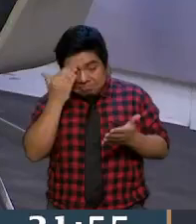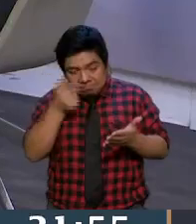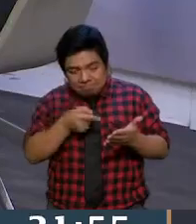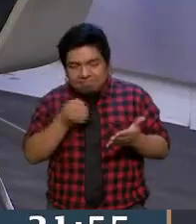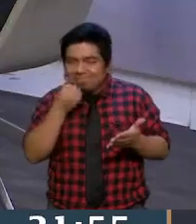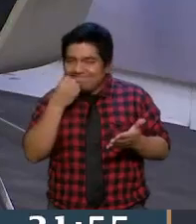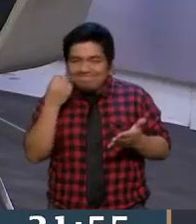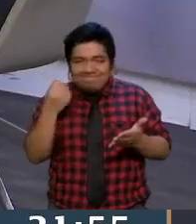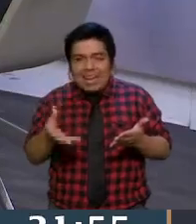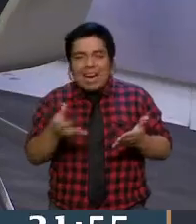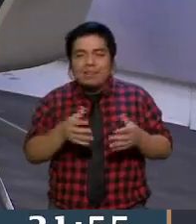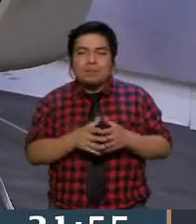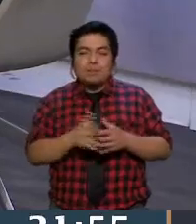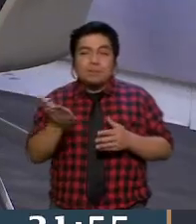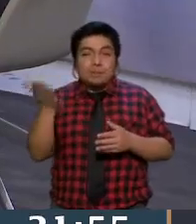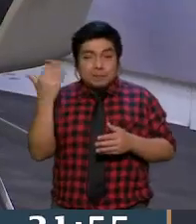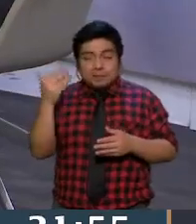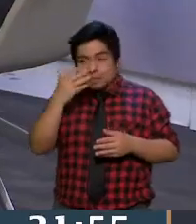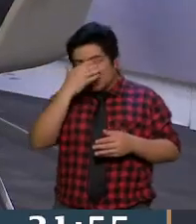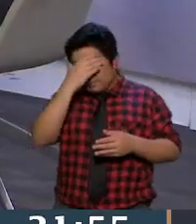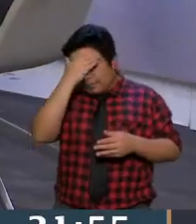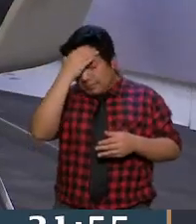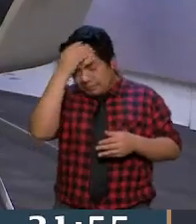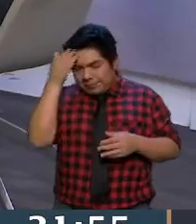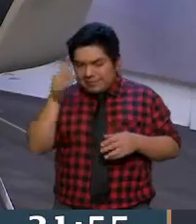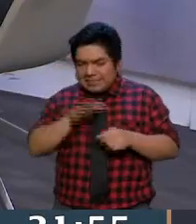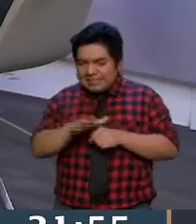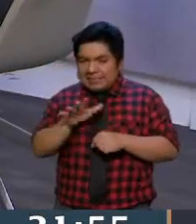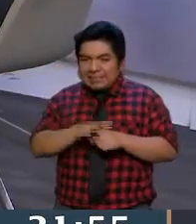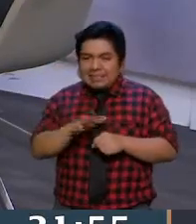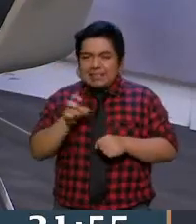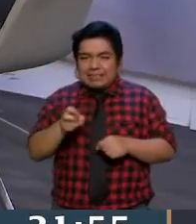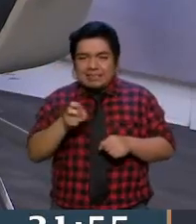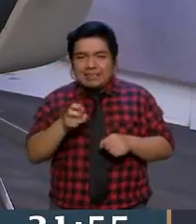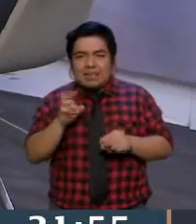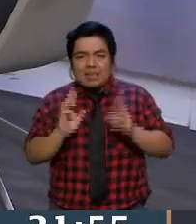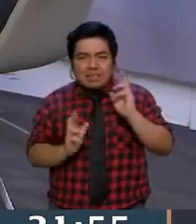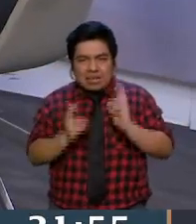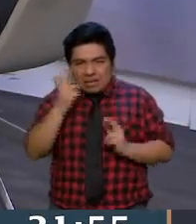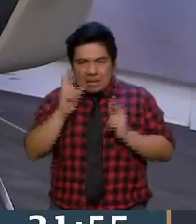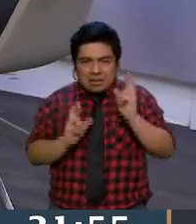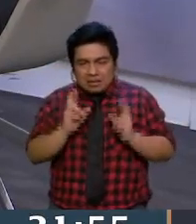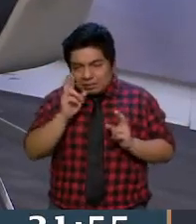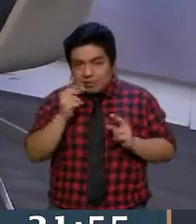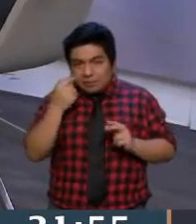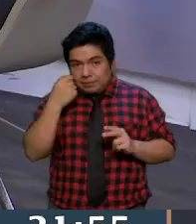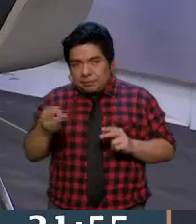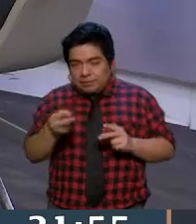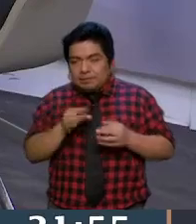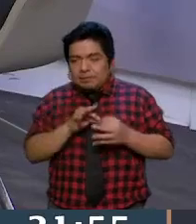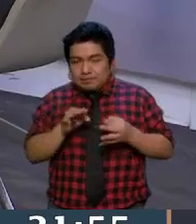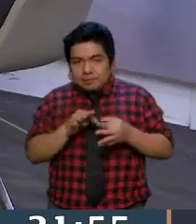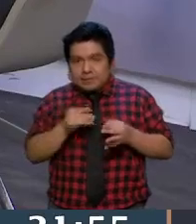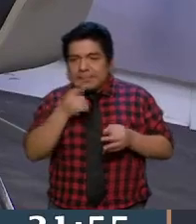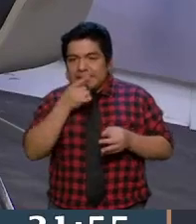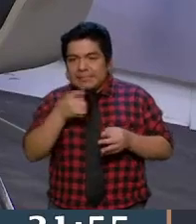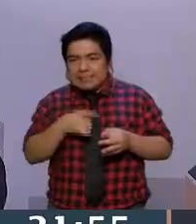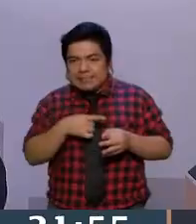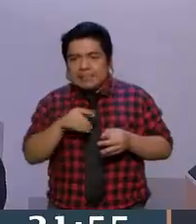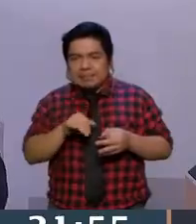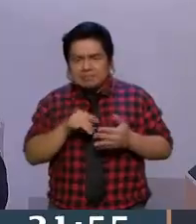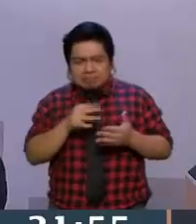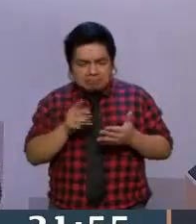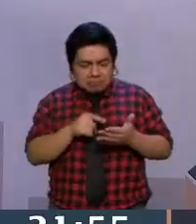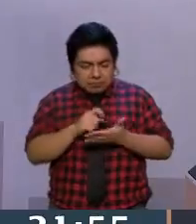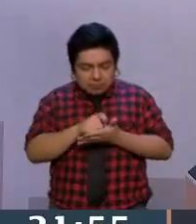Sí, sin duda. Hace rato me eché el capítulo precisamente de la Revolución Y justamente lo que dices, estaba